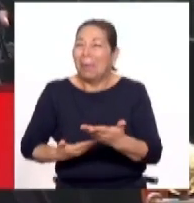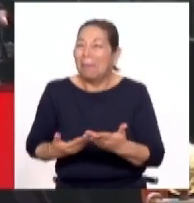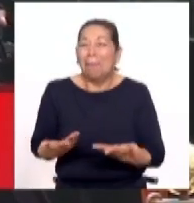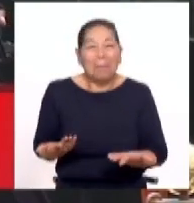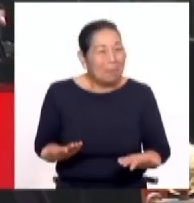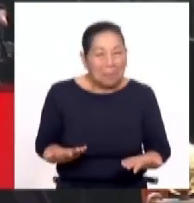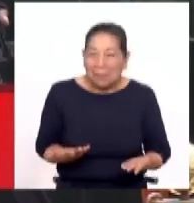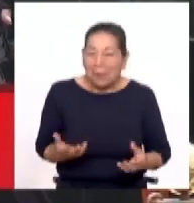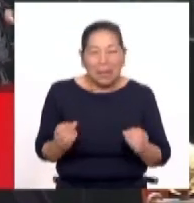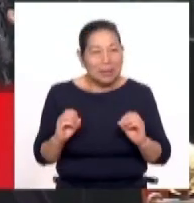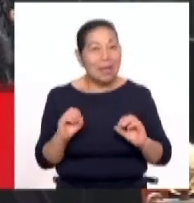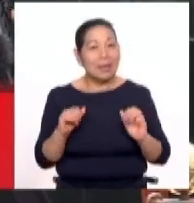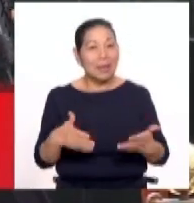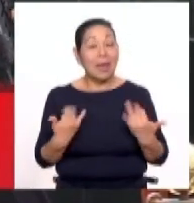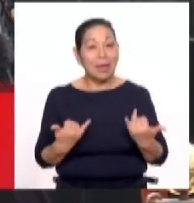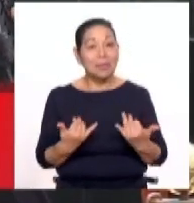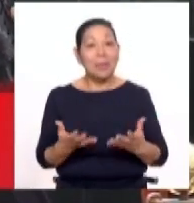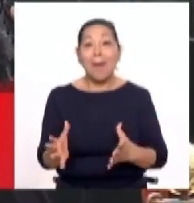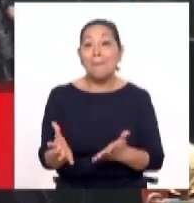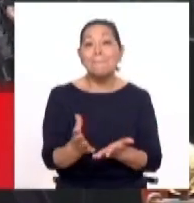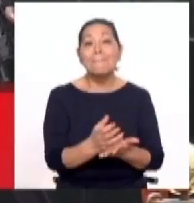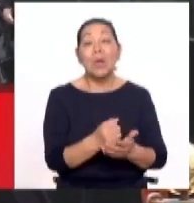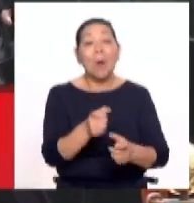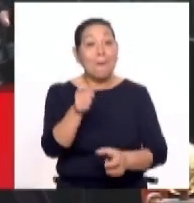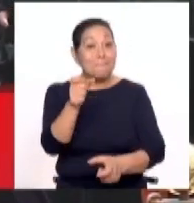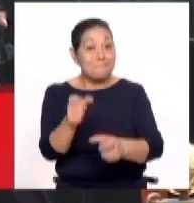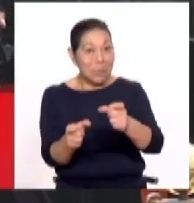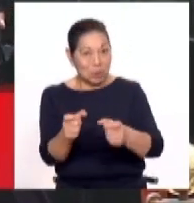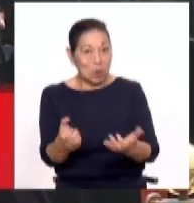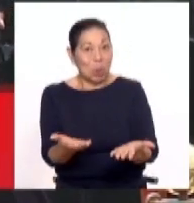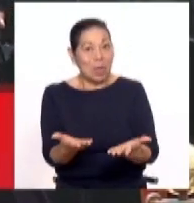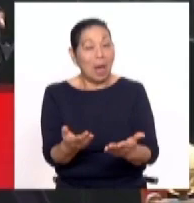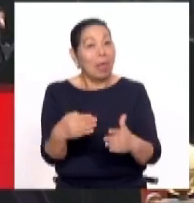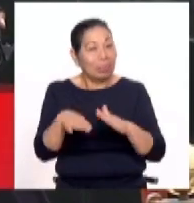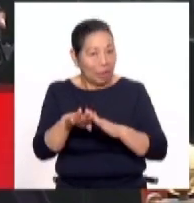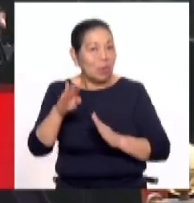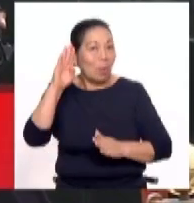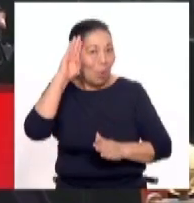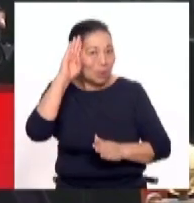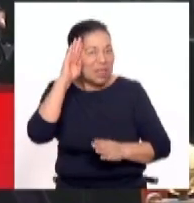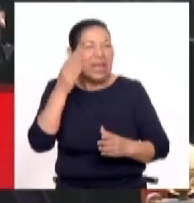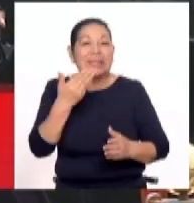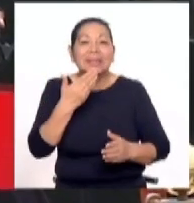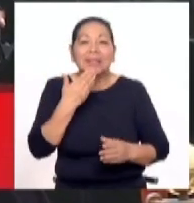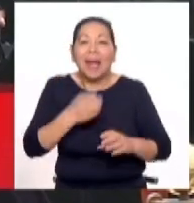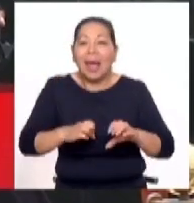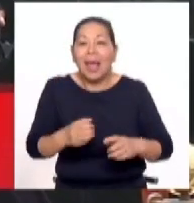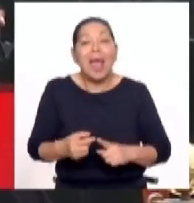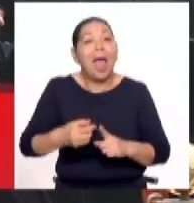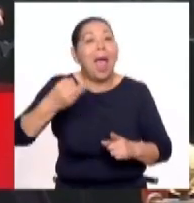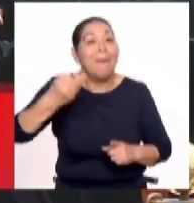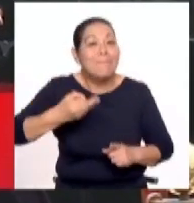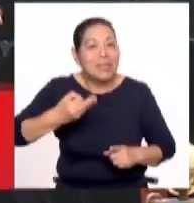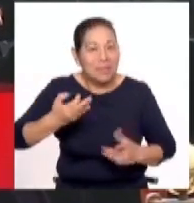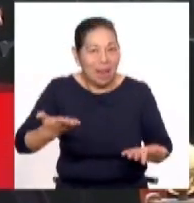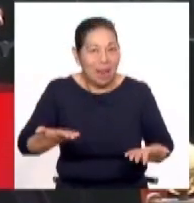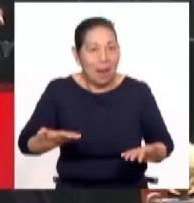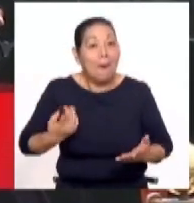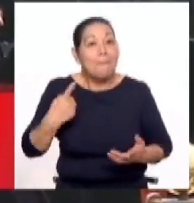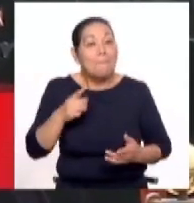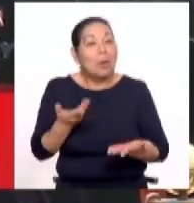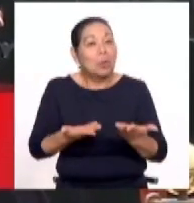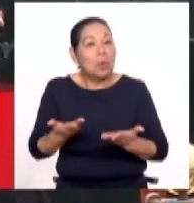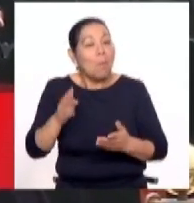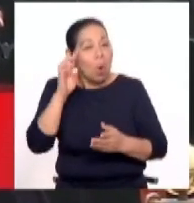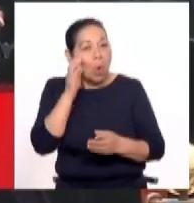administrativos. De manera que esta recuperación de personal va dirigido especialmente para los